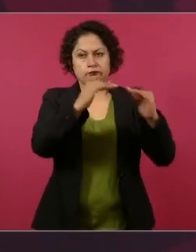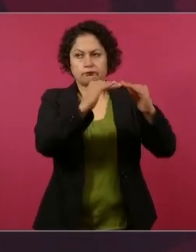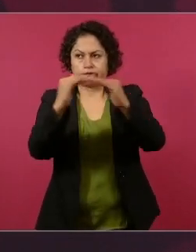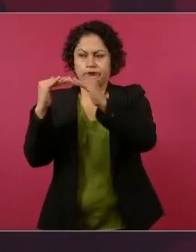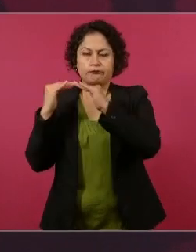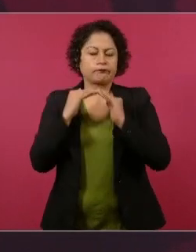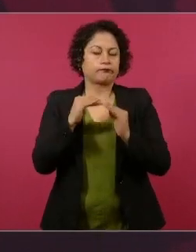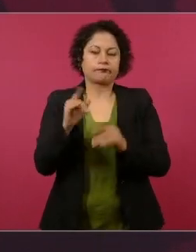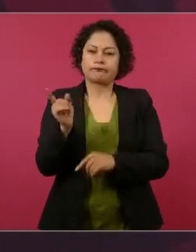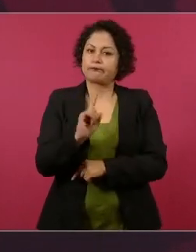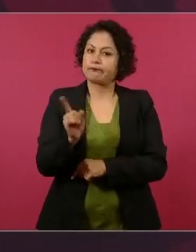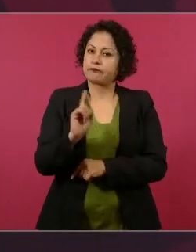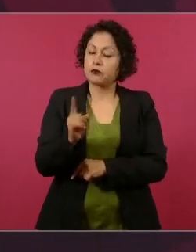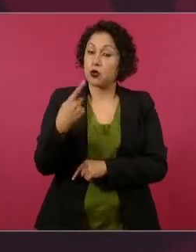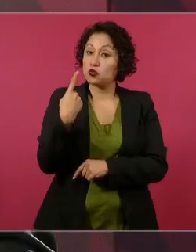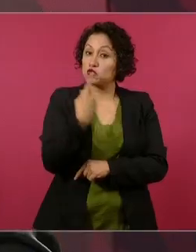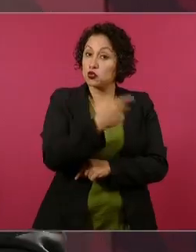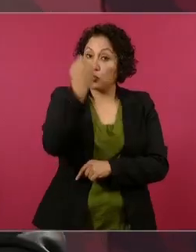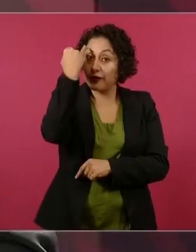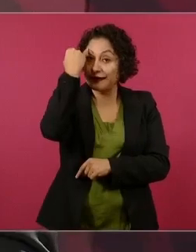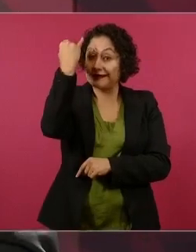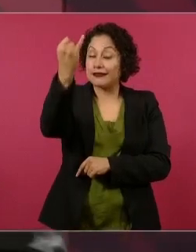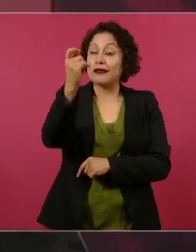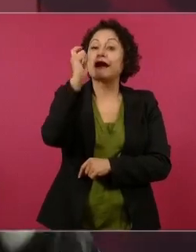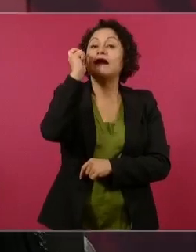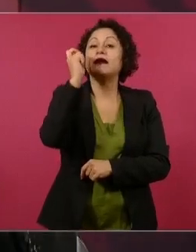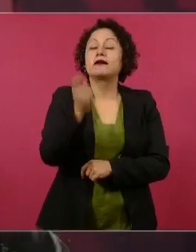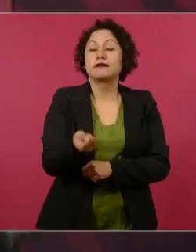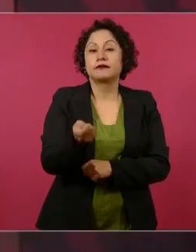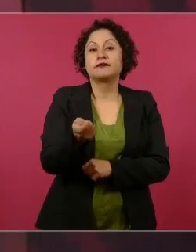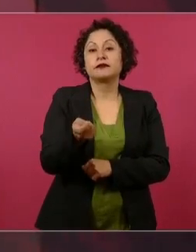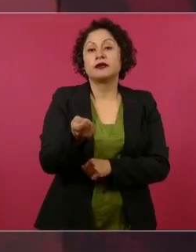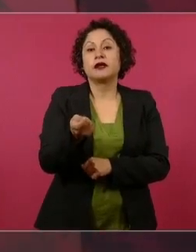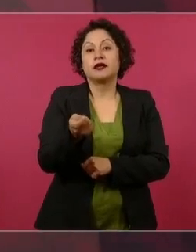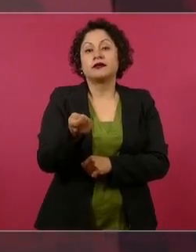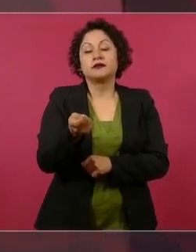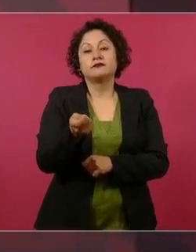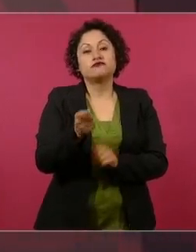Era una política para crear